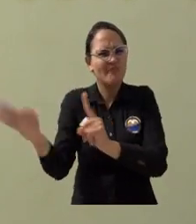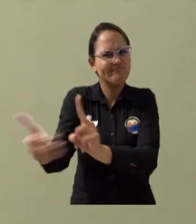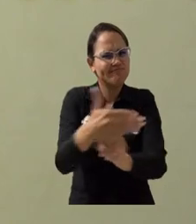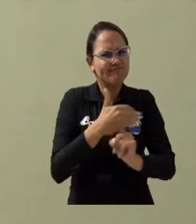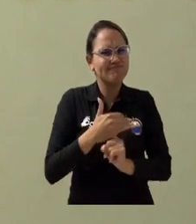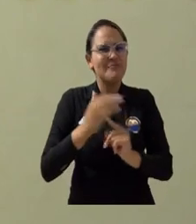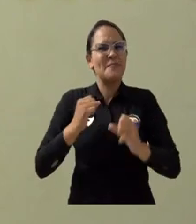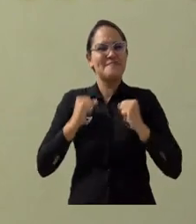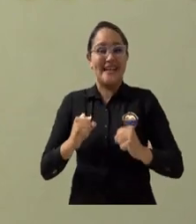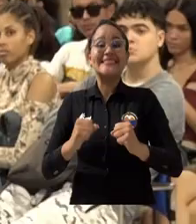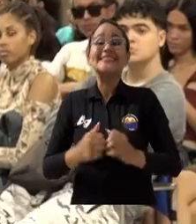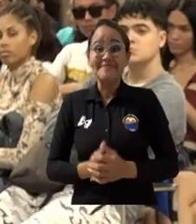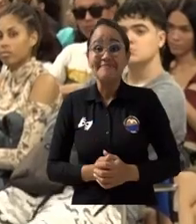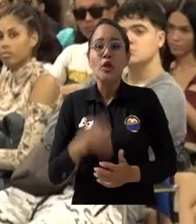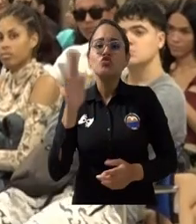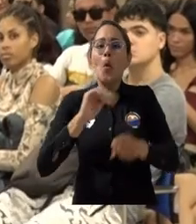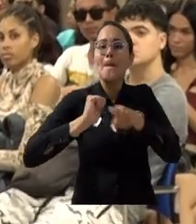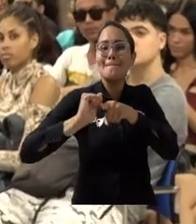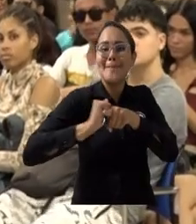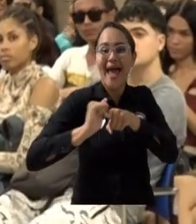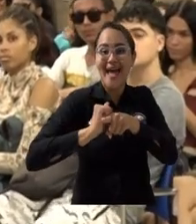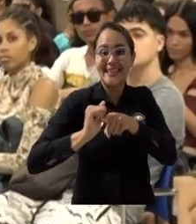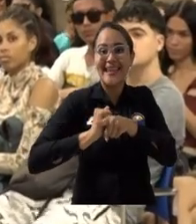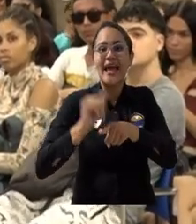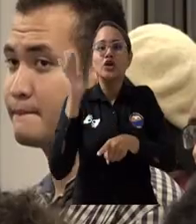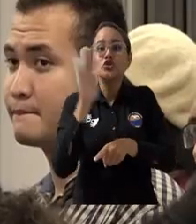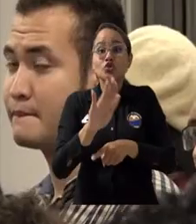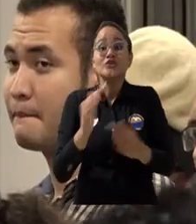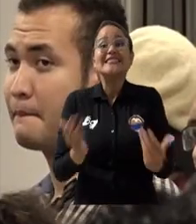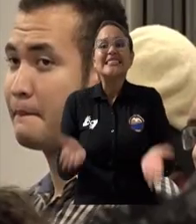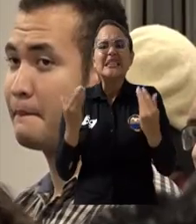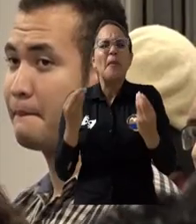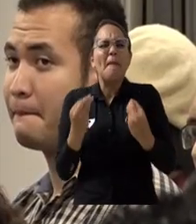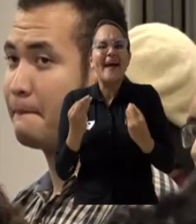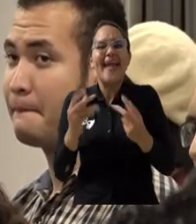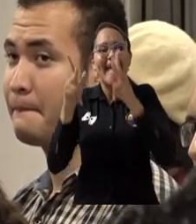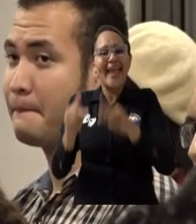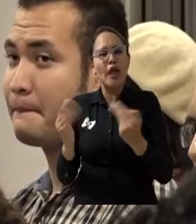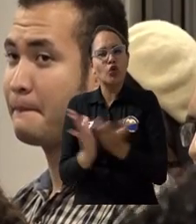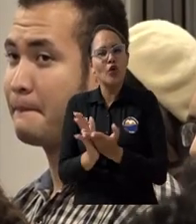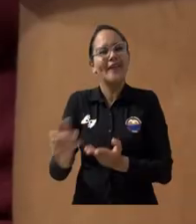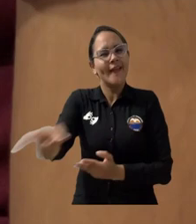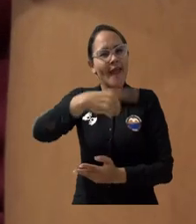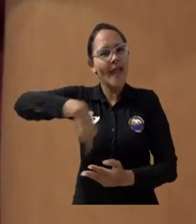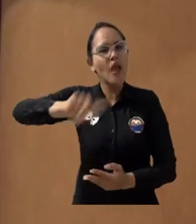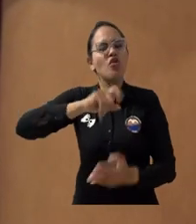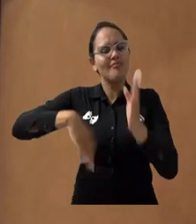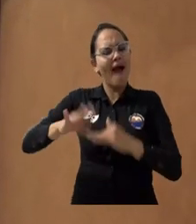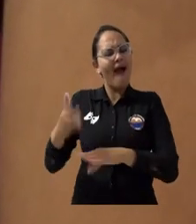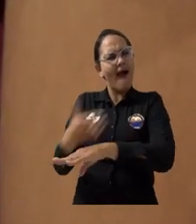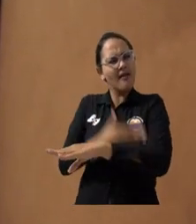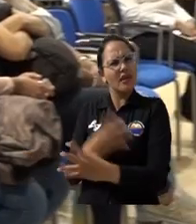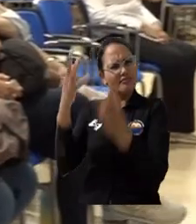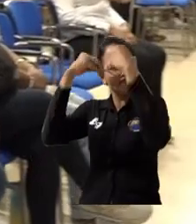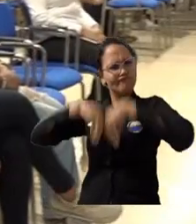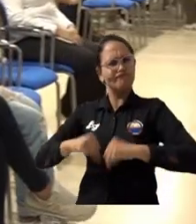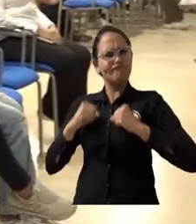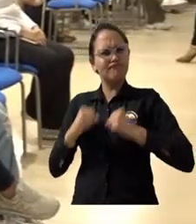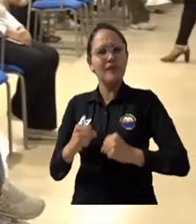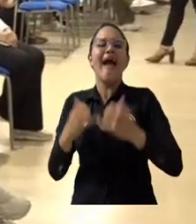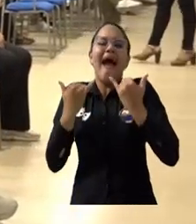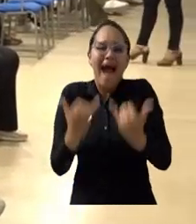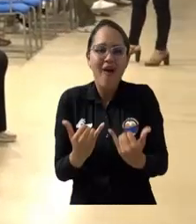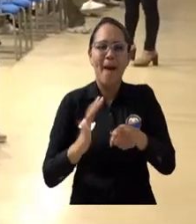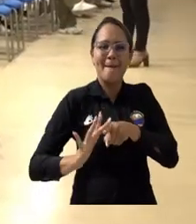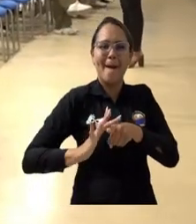social, con muchas ganas. La práctica pedagógica investigativa se convierte en el escenario donde los estudiantes demuestran la sólida formación